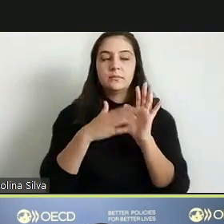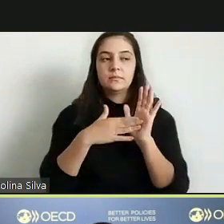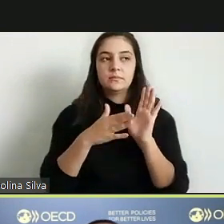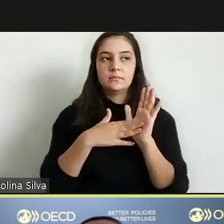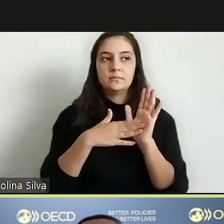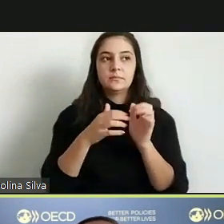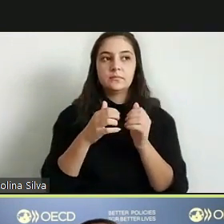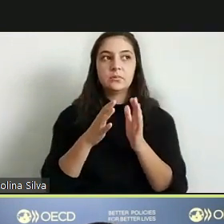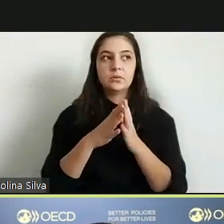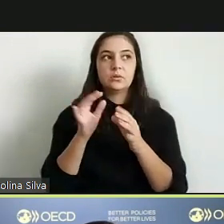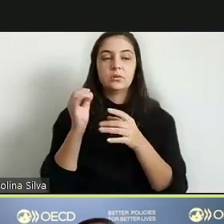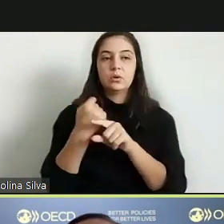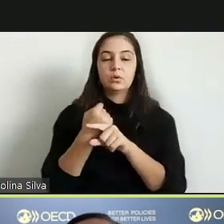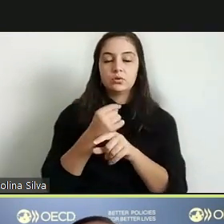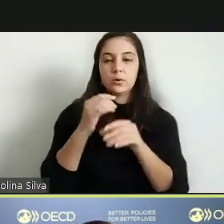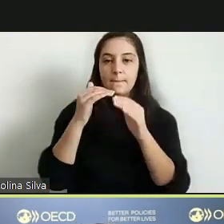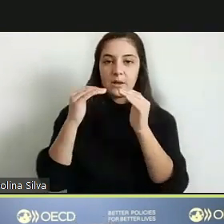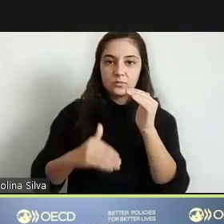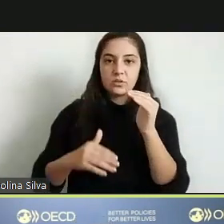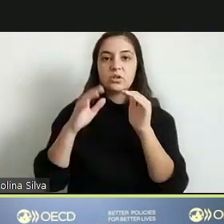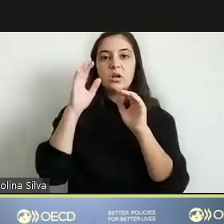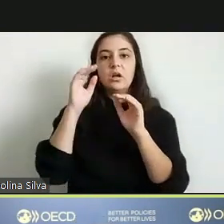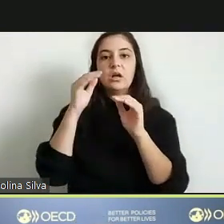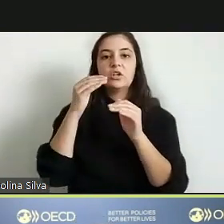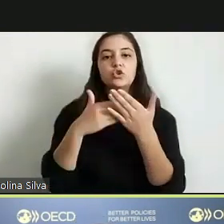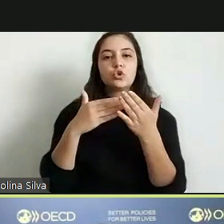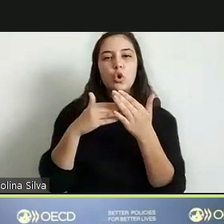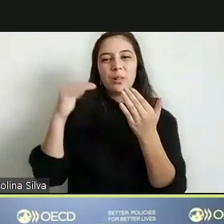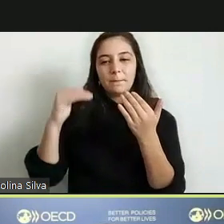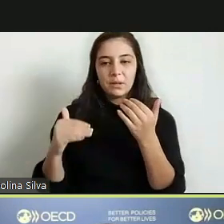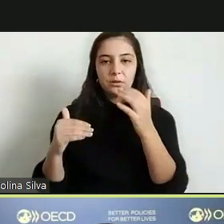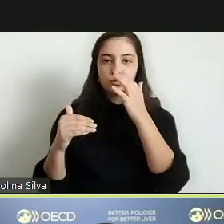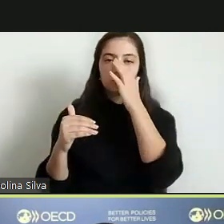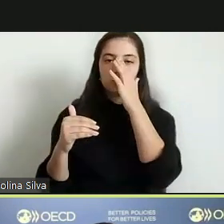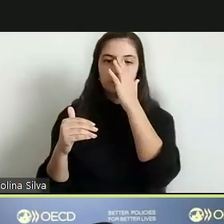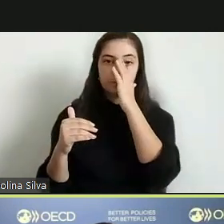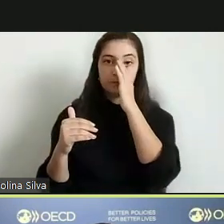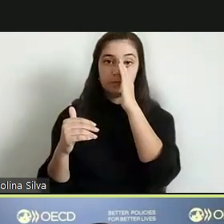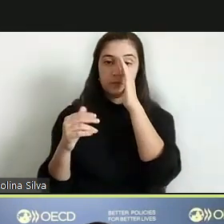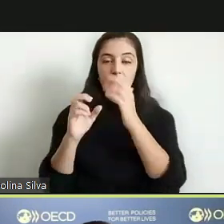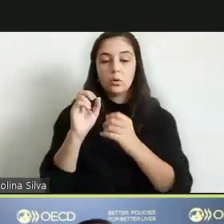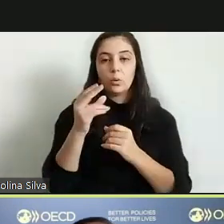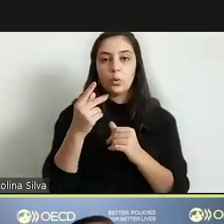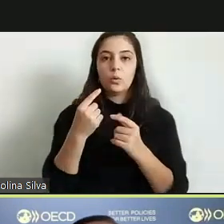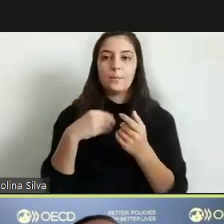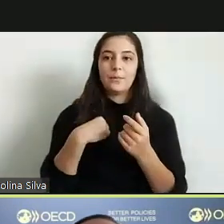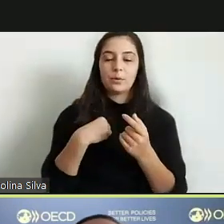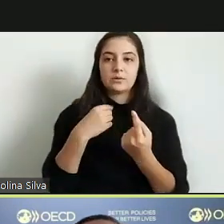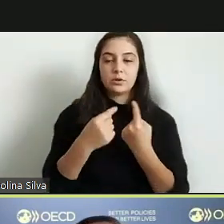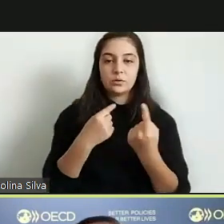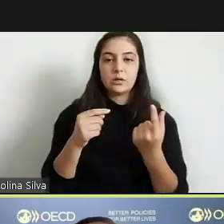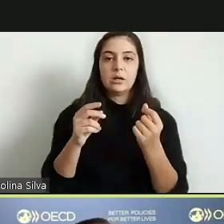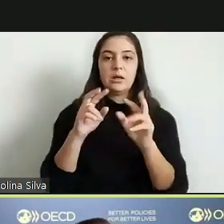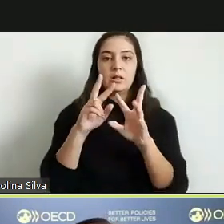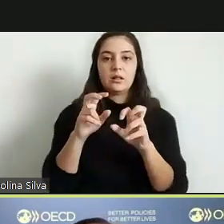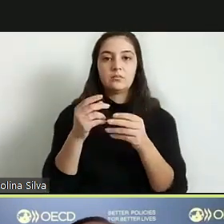tienen ingresos más bajos, que son menos educados, o que tienen algunas preocupaciones en materia